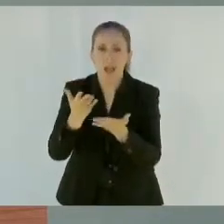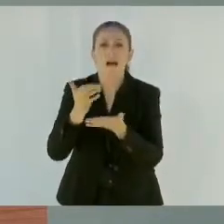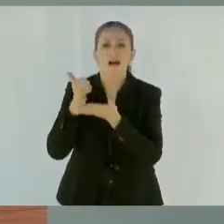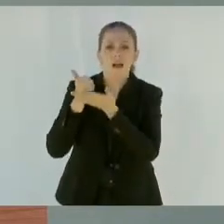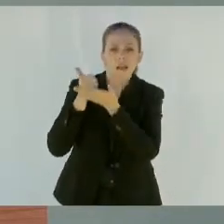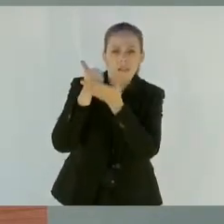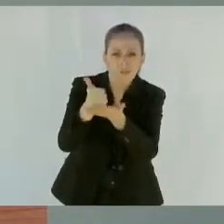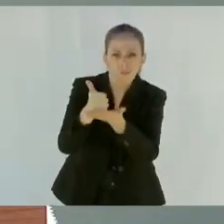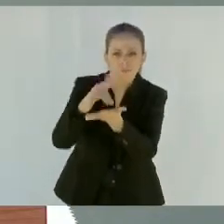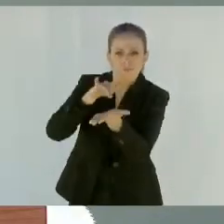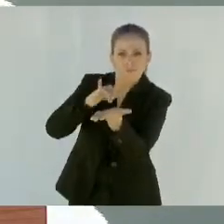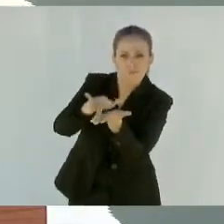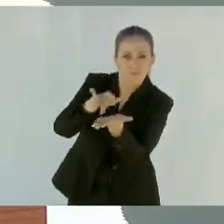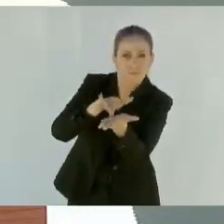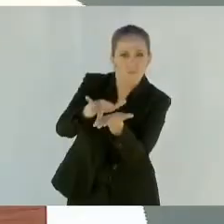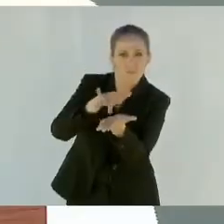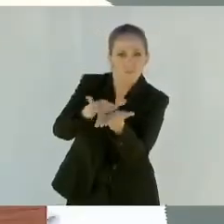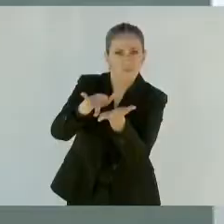que no haya